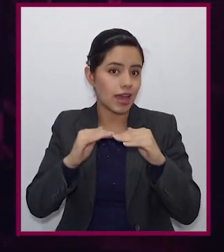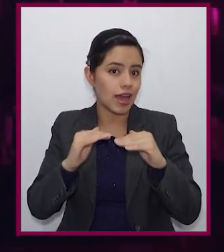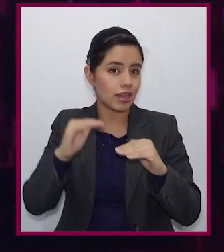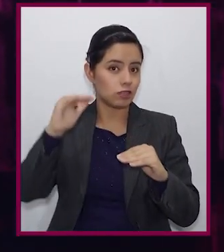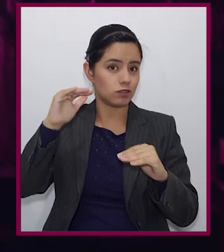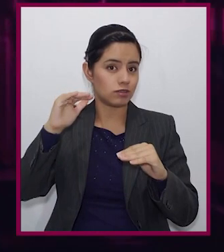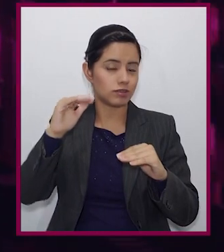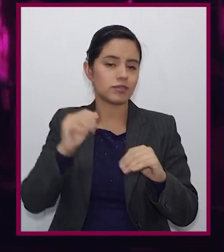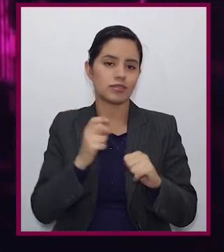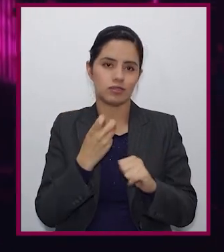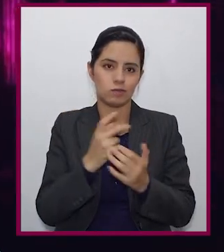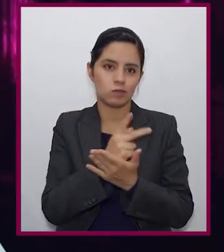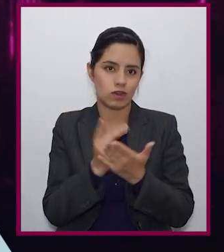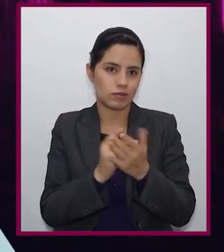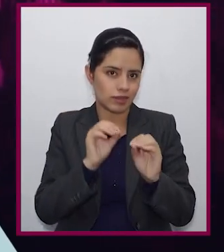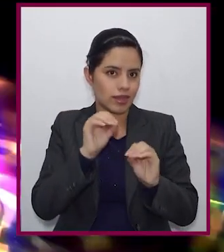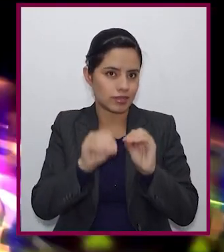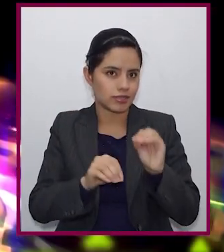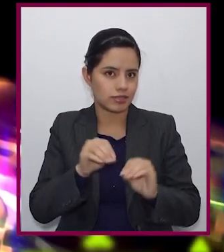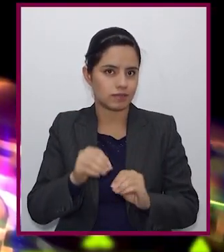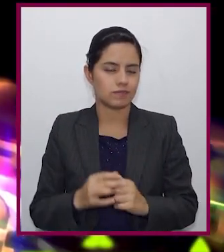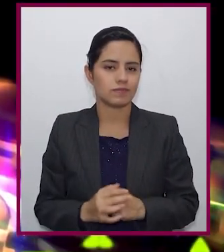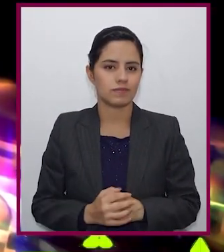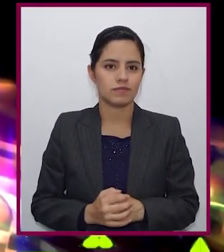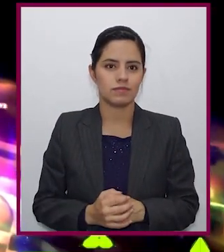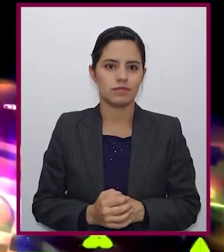de lenguajes de programación.